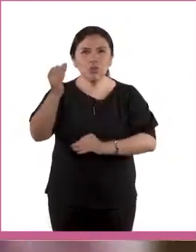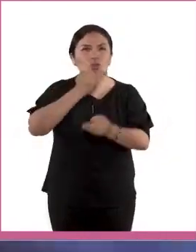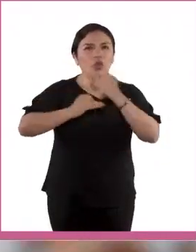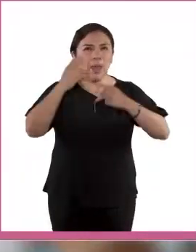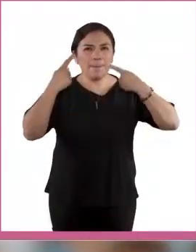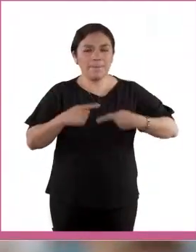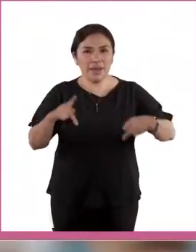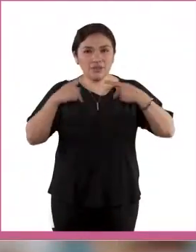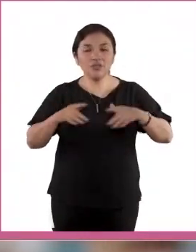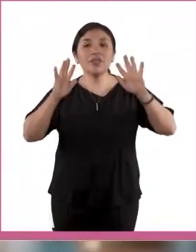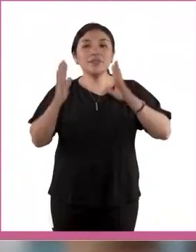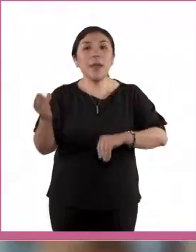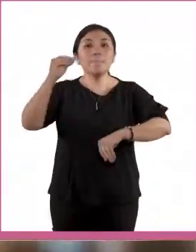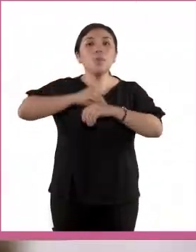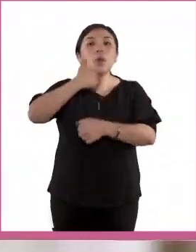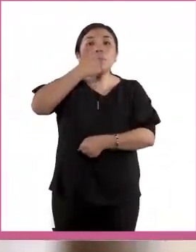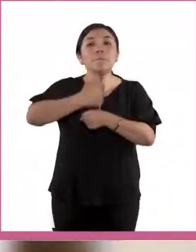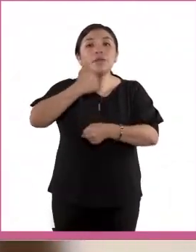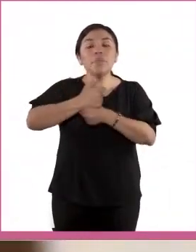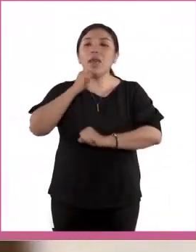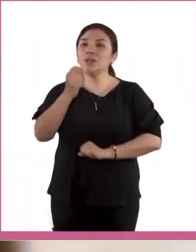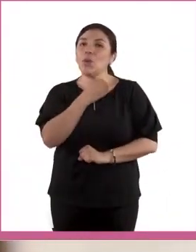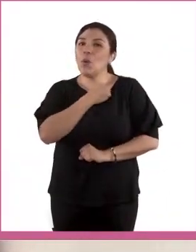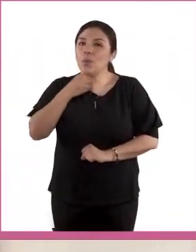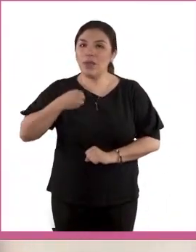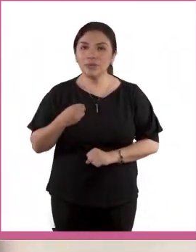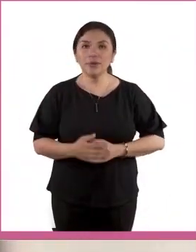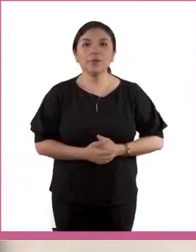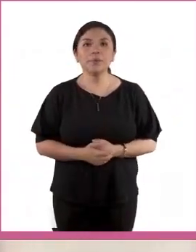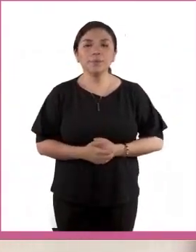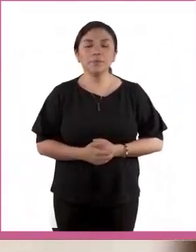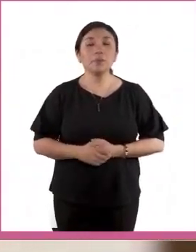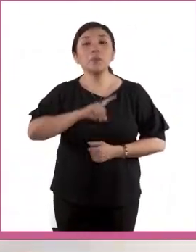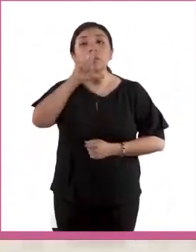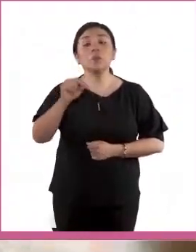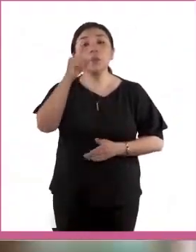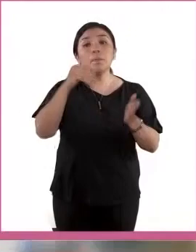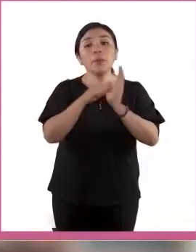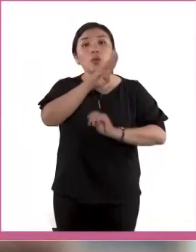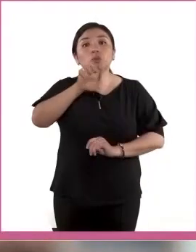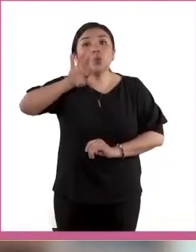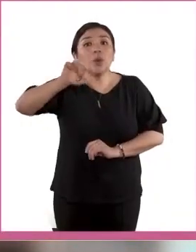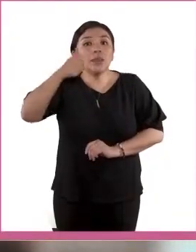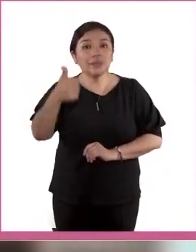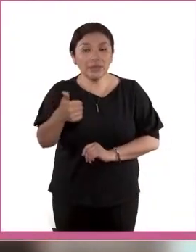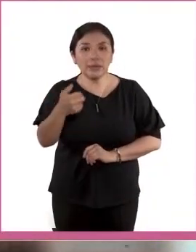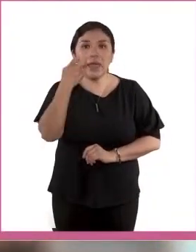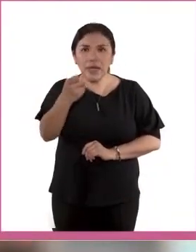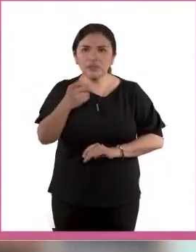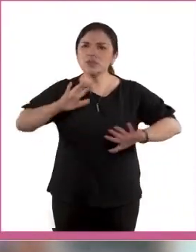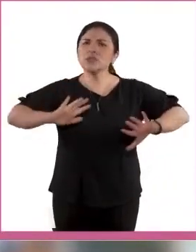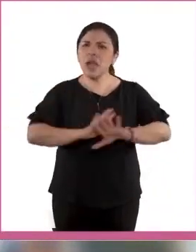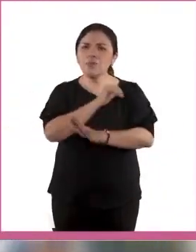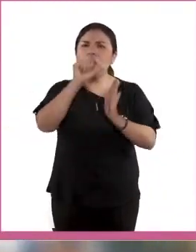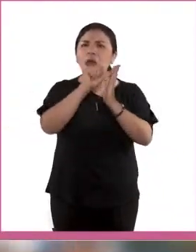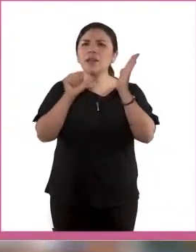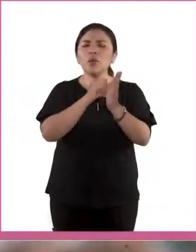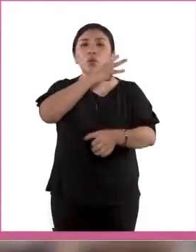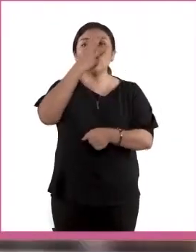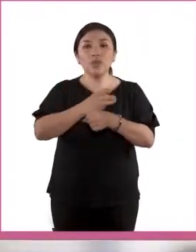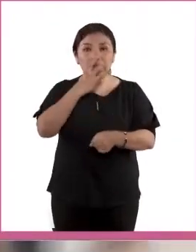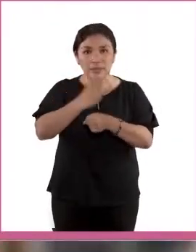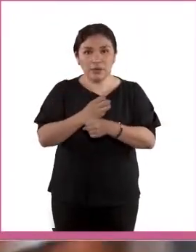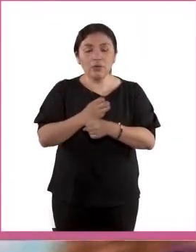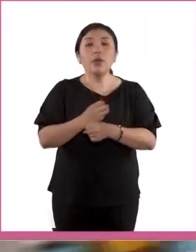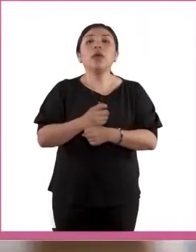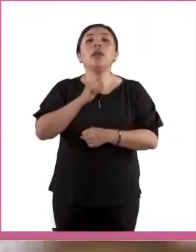nacional de alfabetización, y se estableció la primaria como obligatoria. En 1946 se